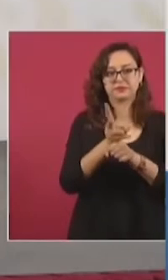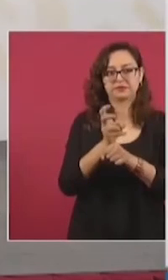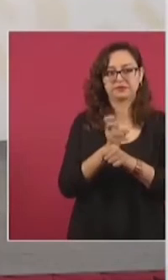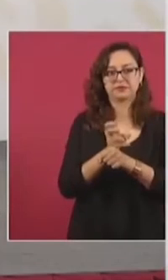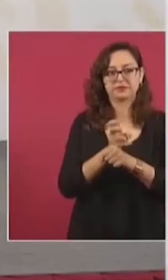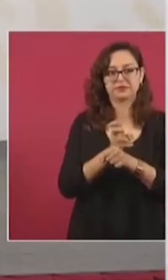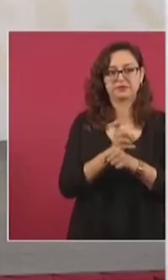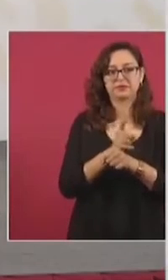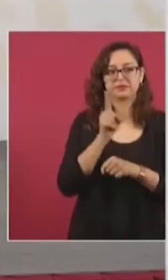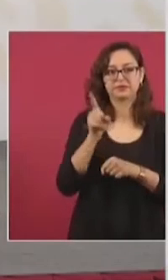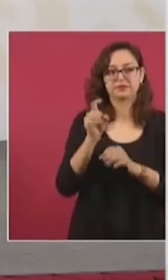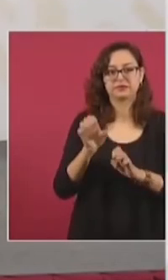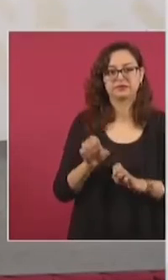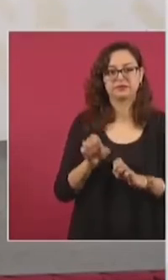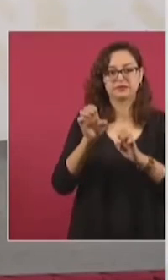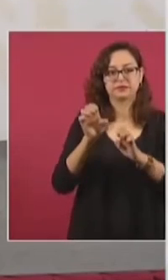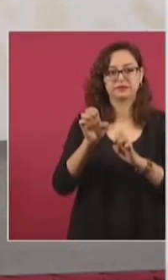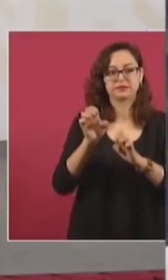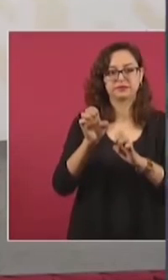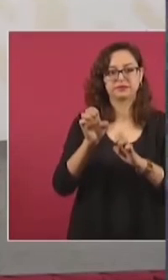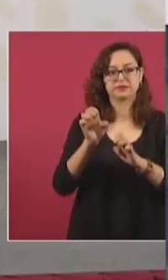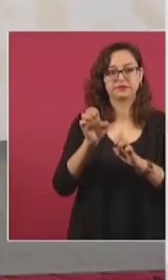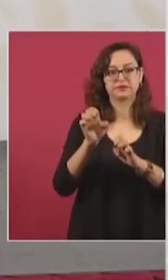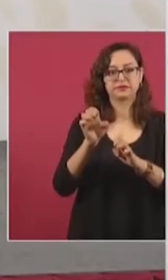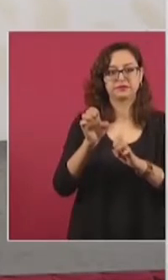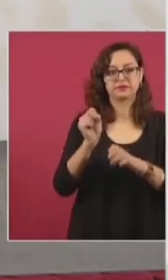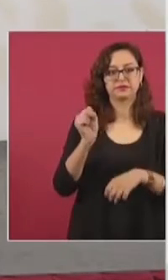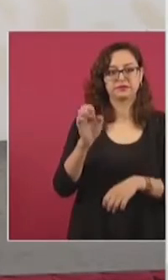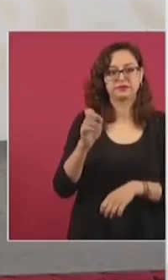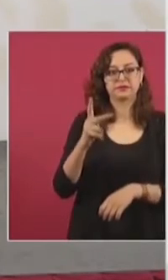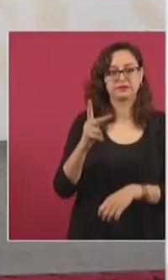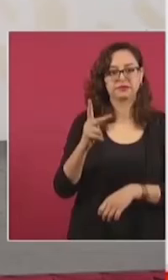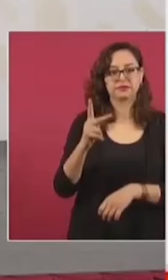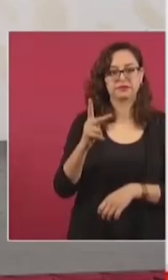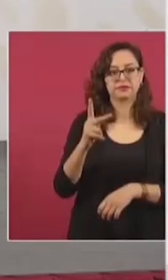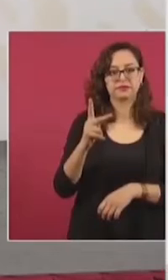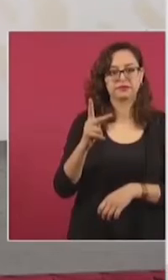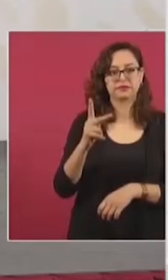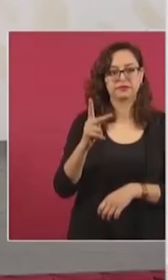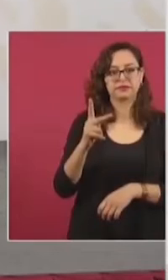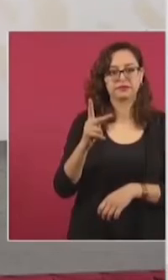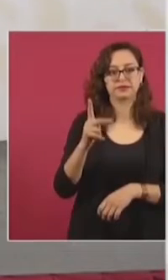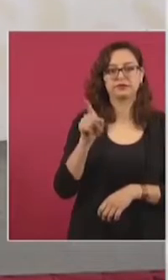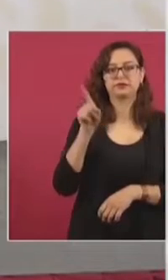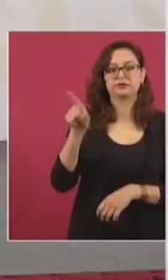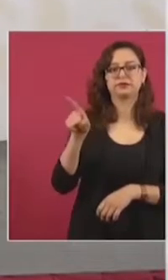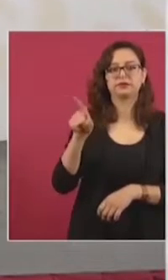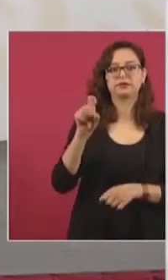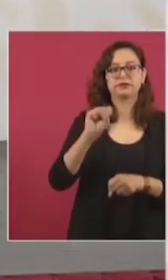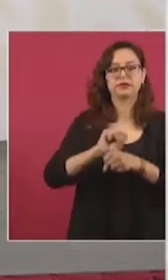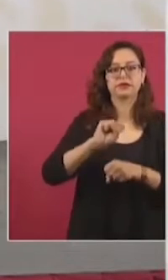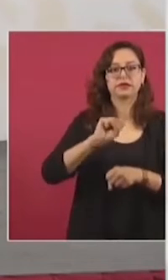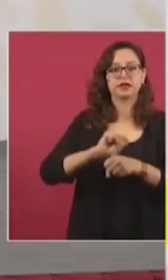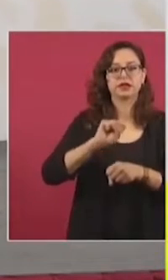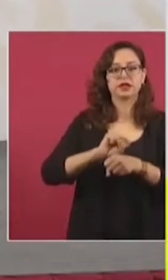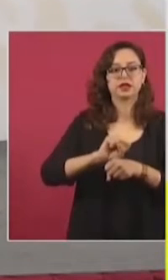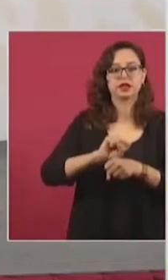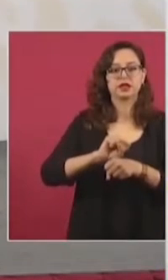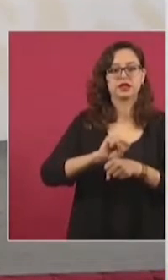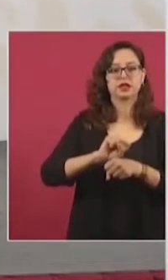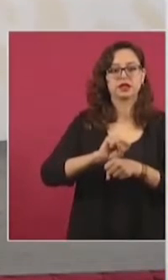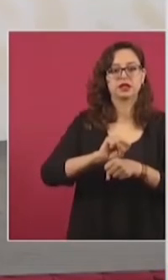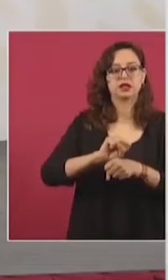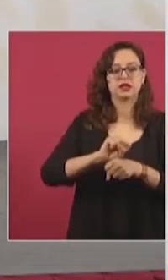más bonitas de todas las secretarías pero pareciera que no porque pues bien no dice esteban moctezuma delfina gómez leticia